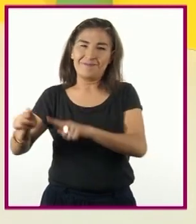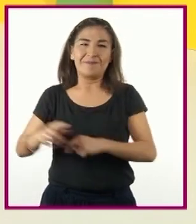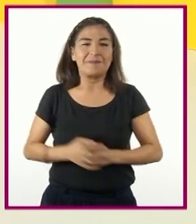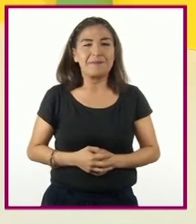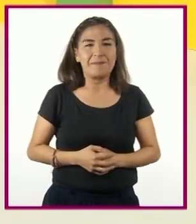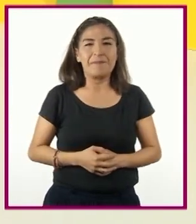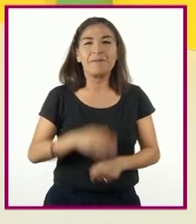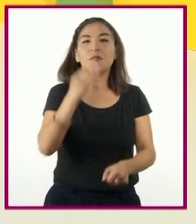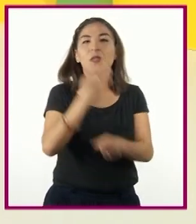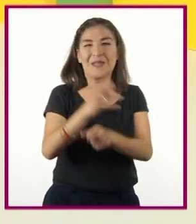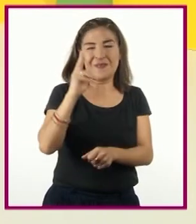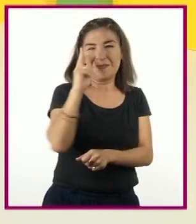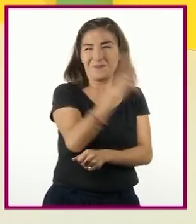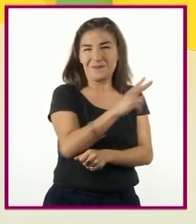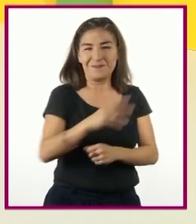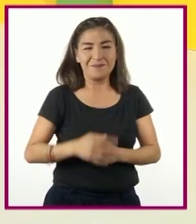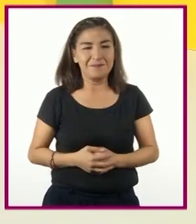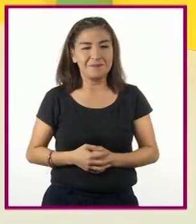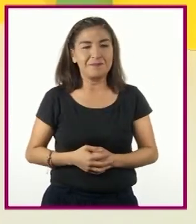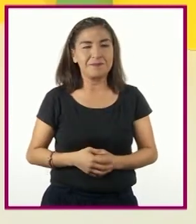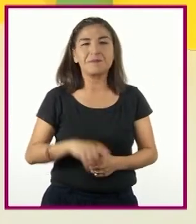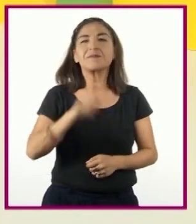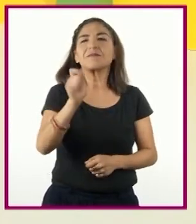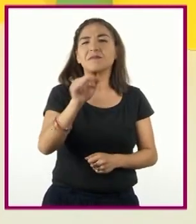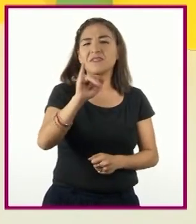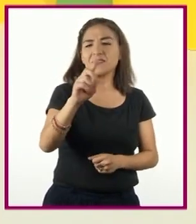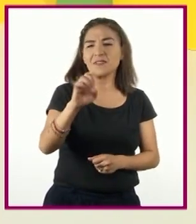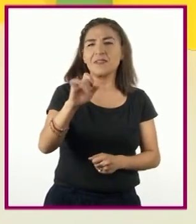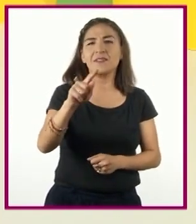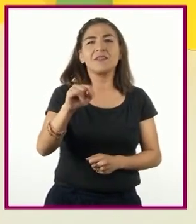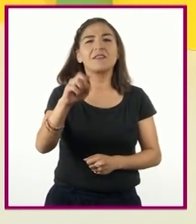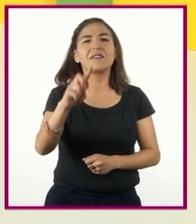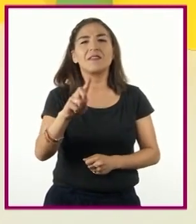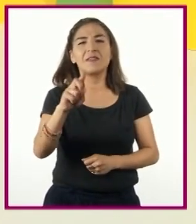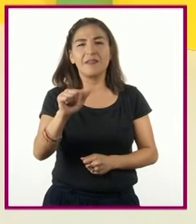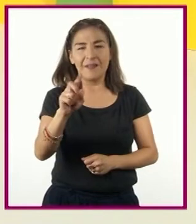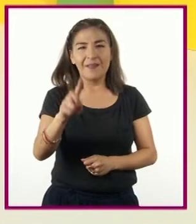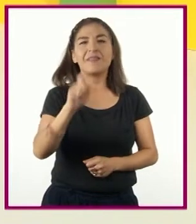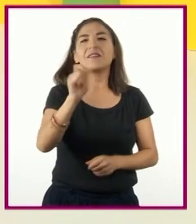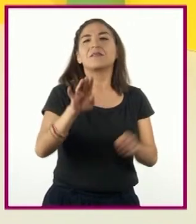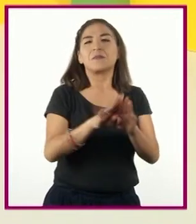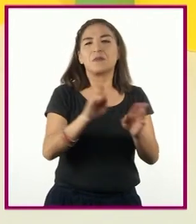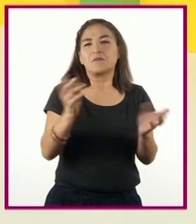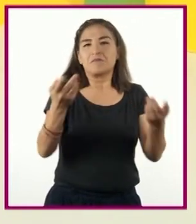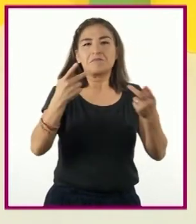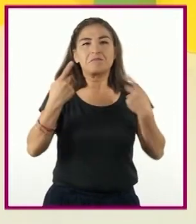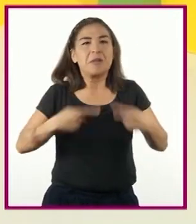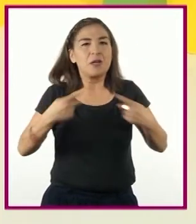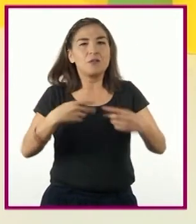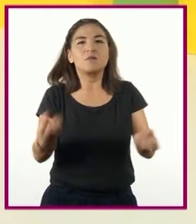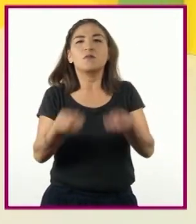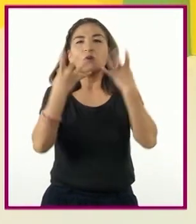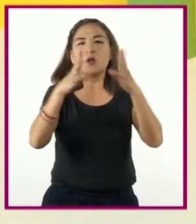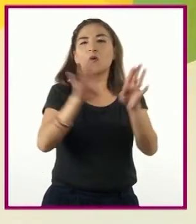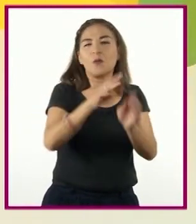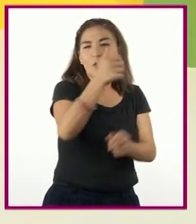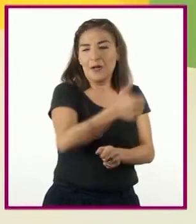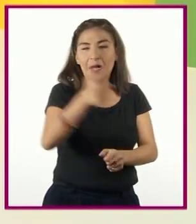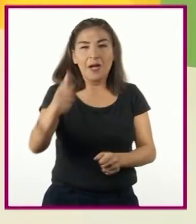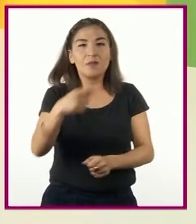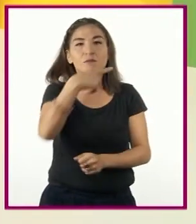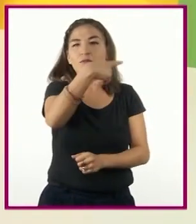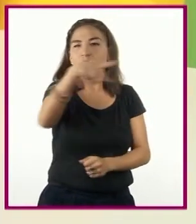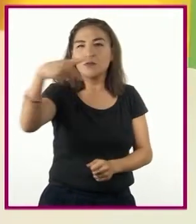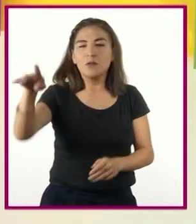Como vieron y escucharon, la identidad la construimos de manera individual a partir de los rasgos que cada una y cada